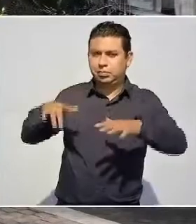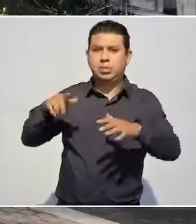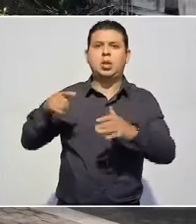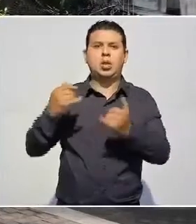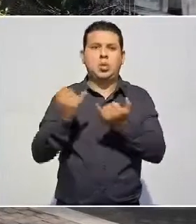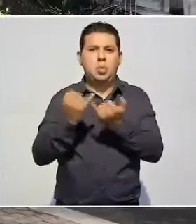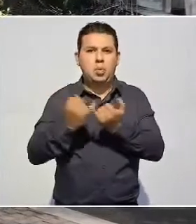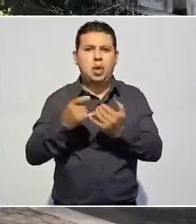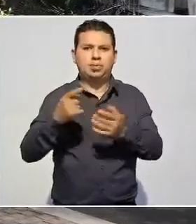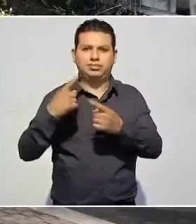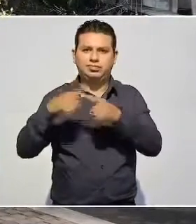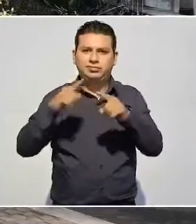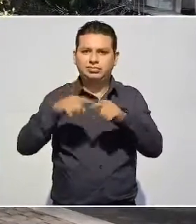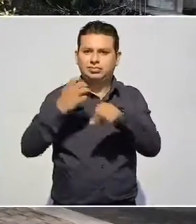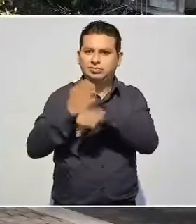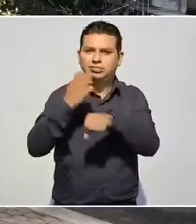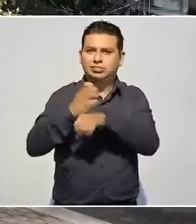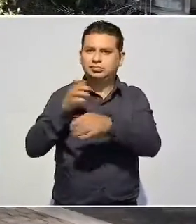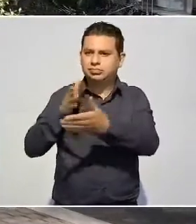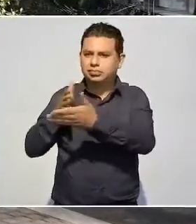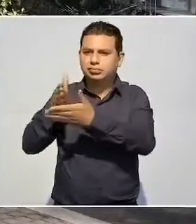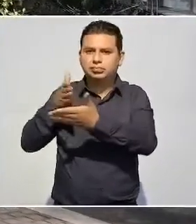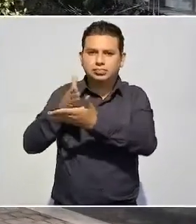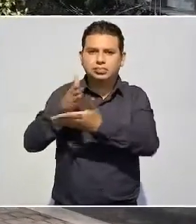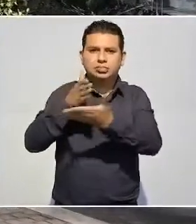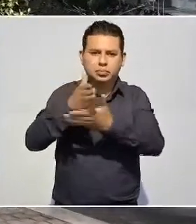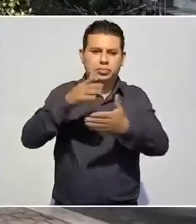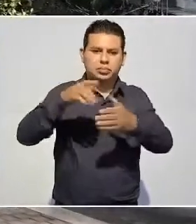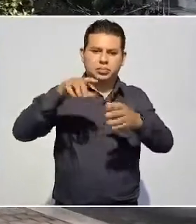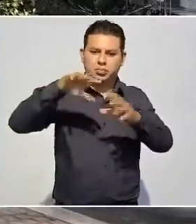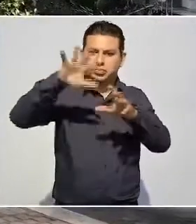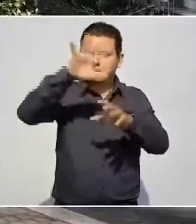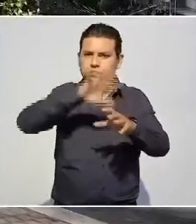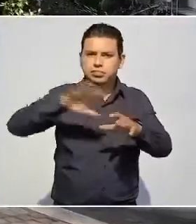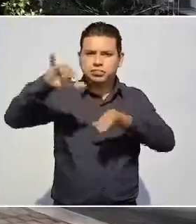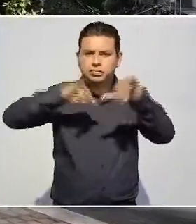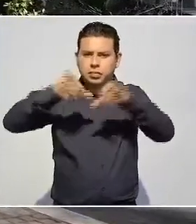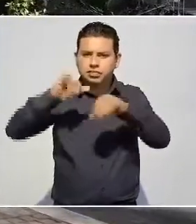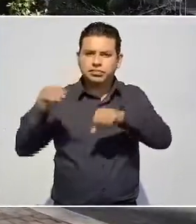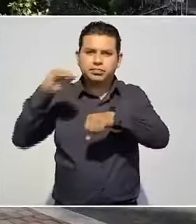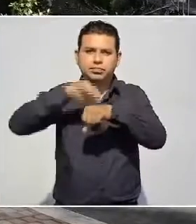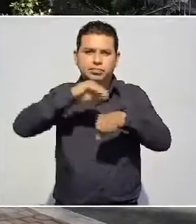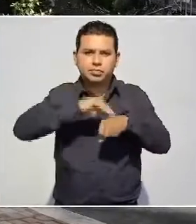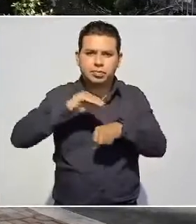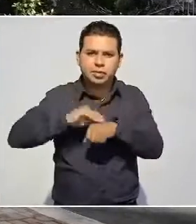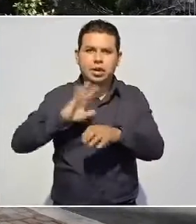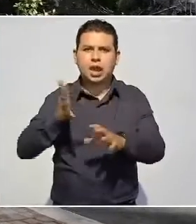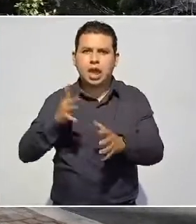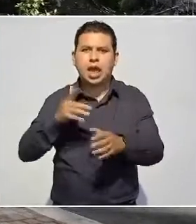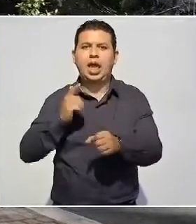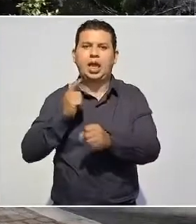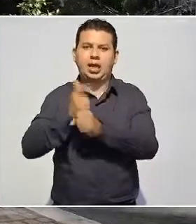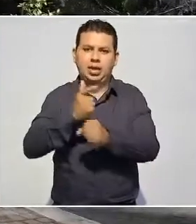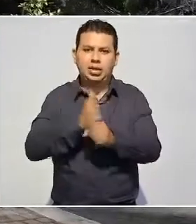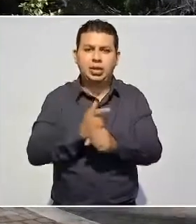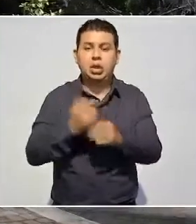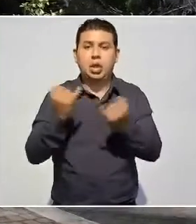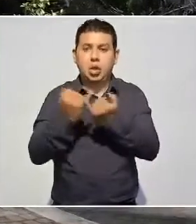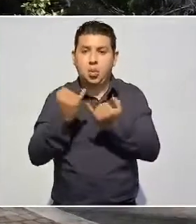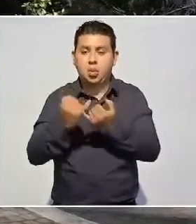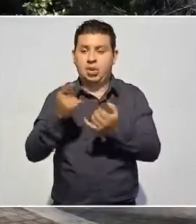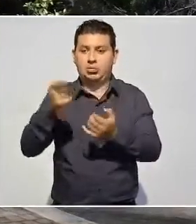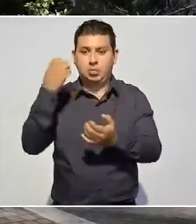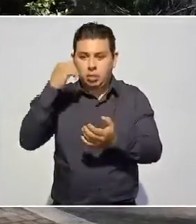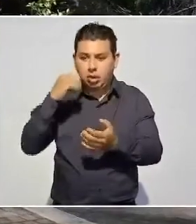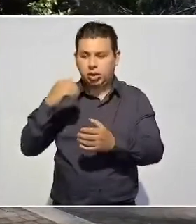Estado y del plano de su capital, y manejó las finanzas